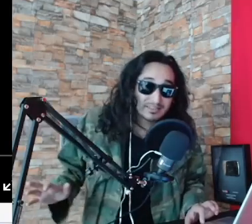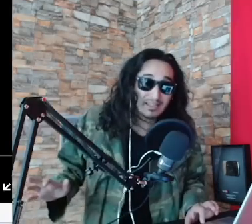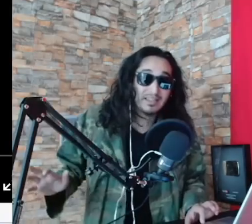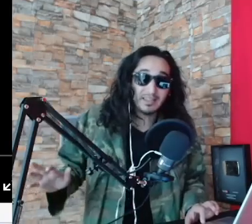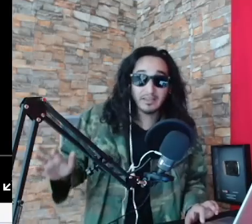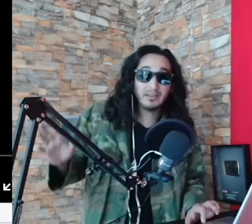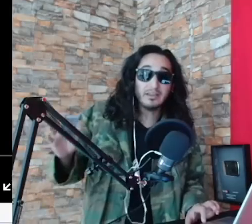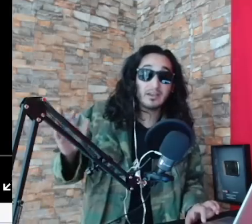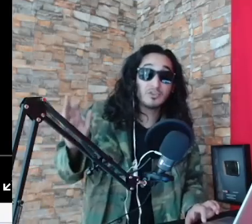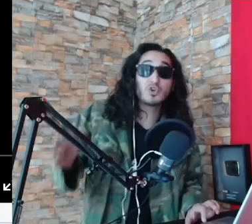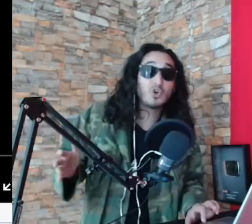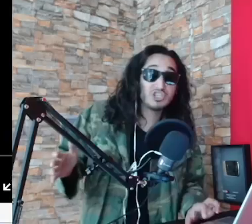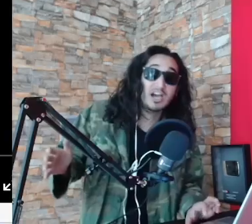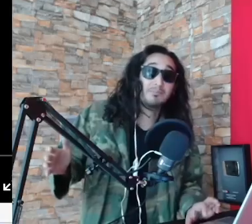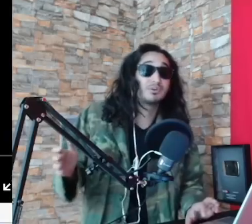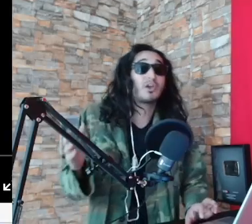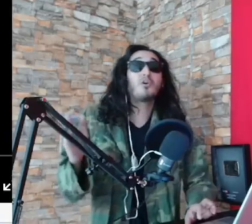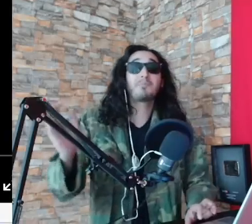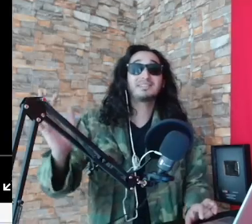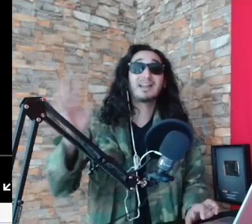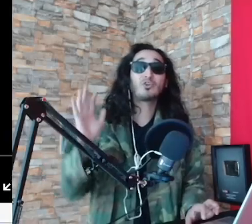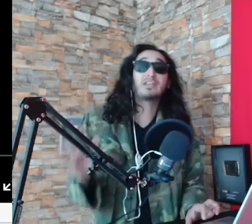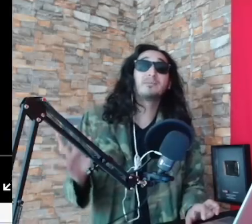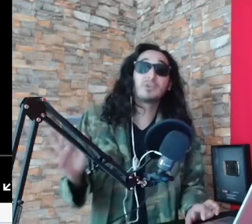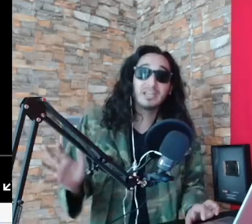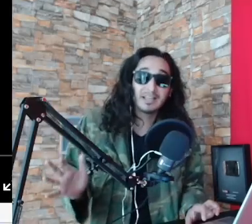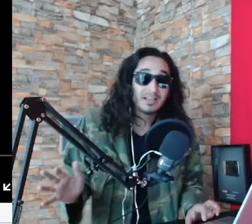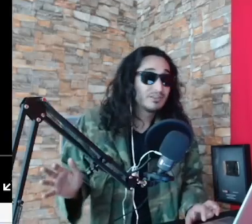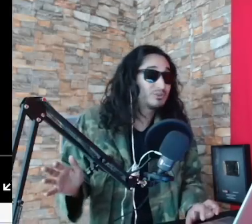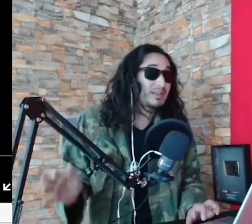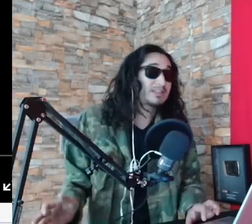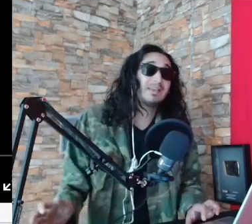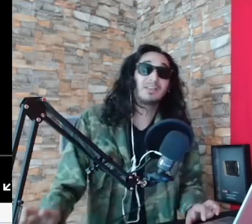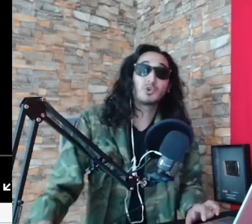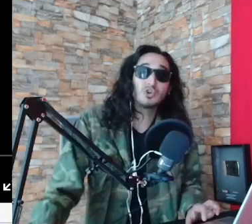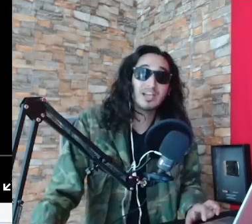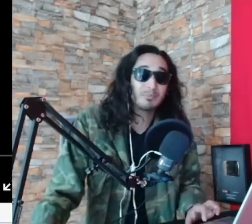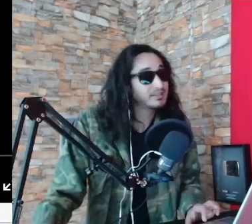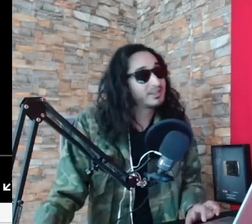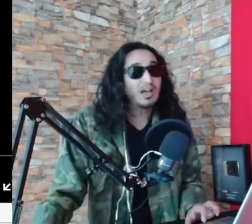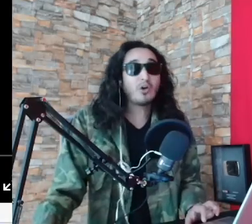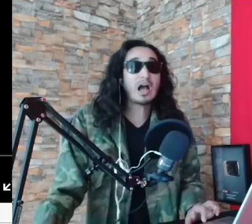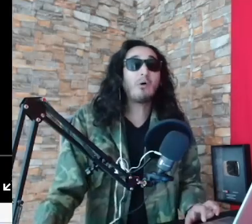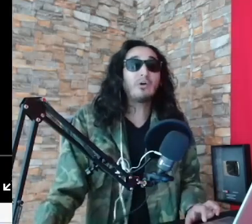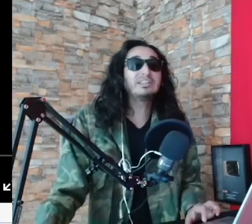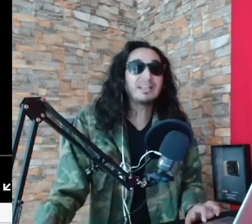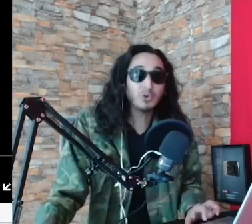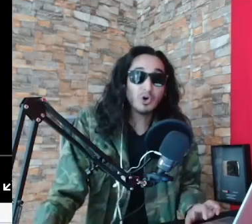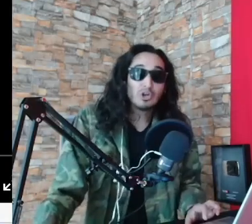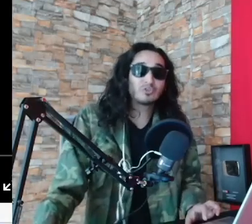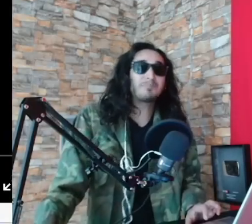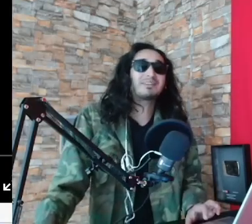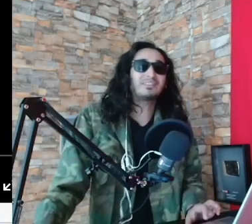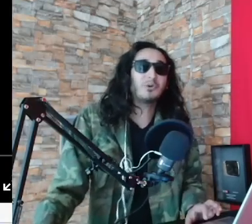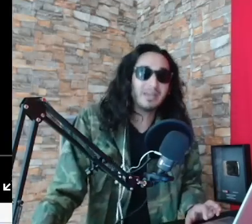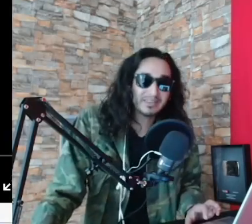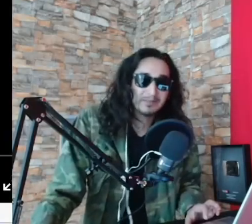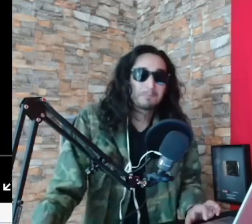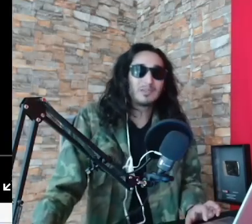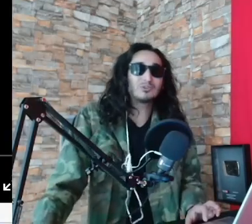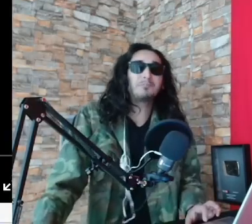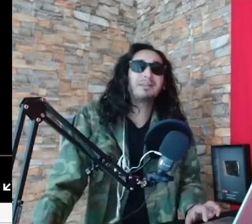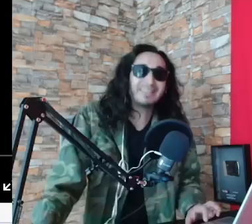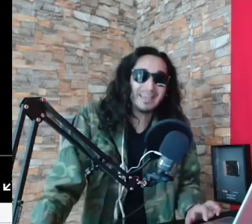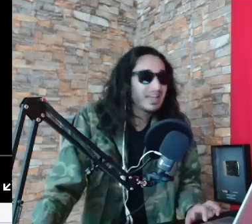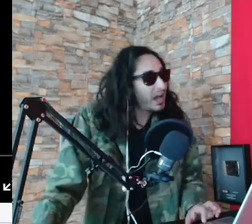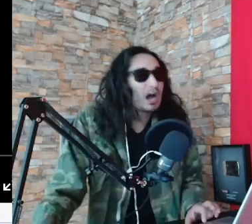este Noroña porque compas era cosa de morena Y ustedes saben que Noroña pues ahorita no los del partido verde